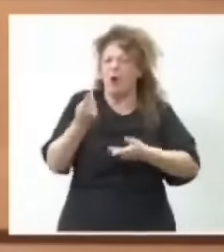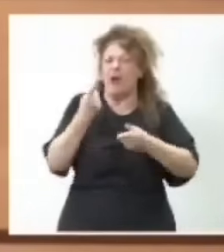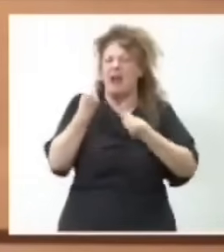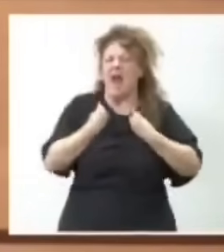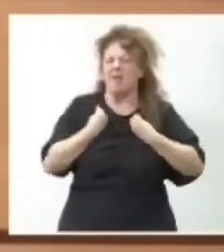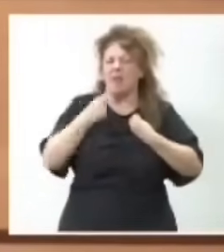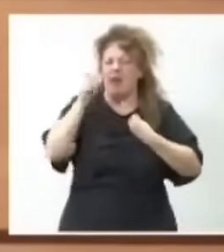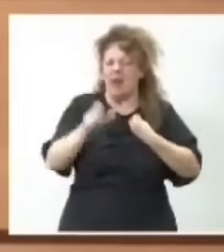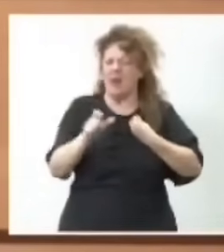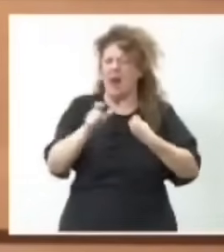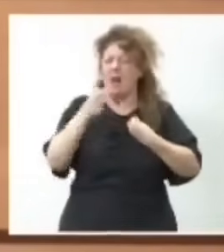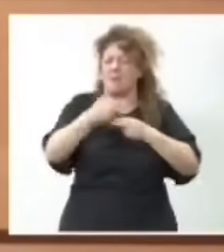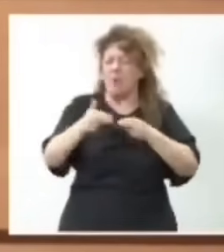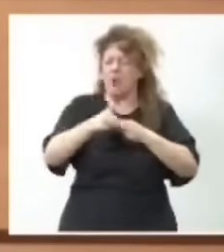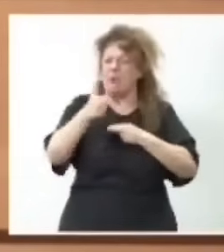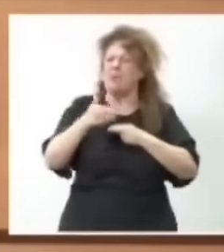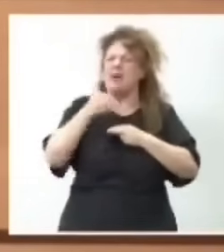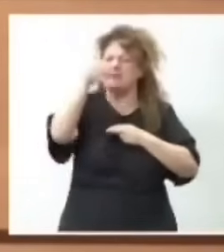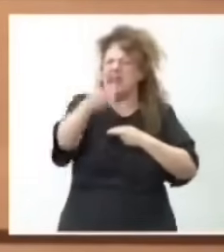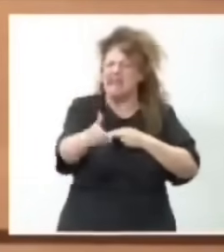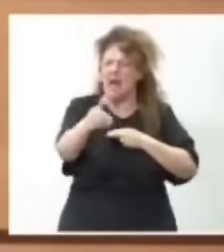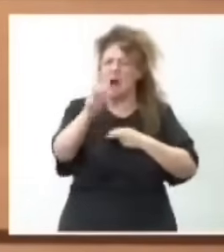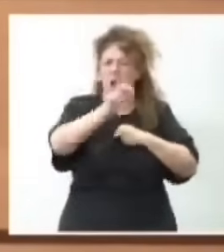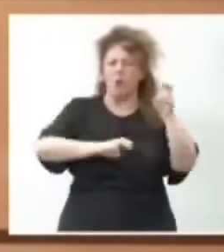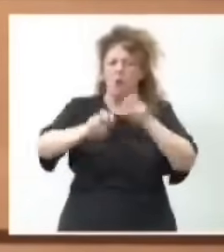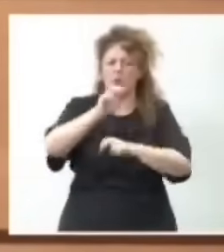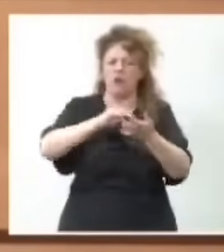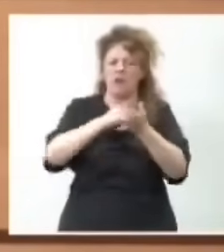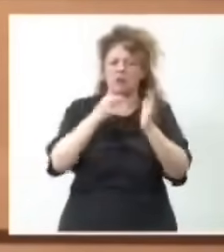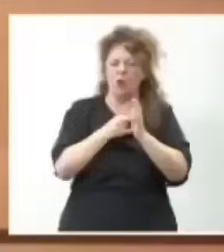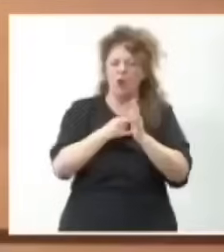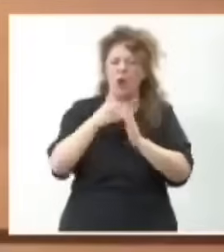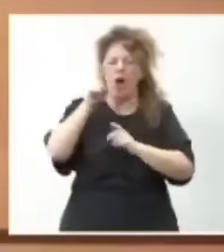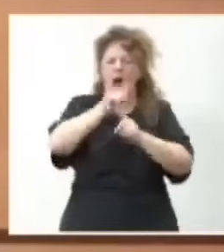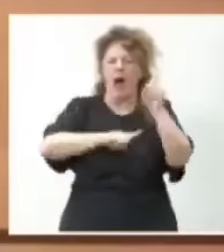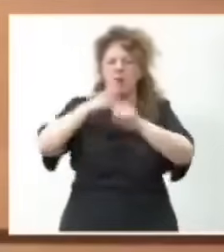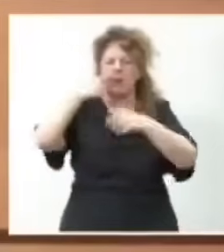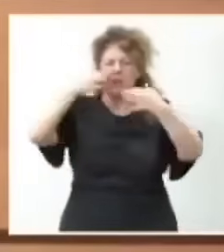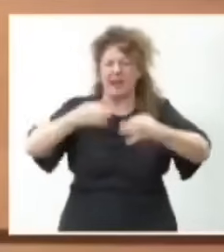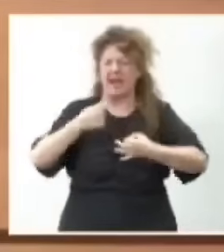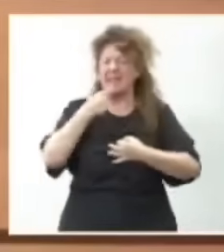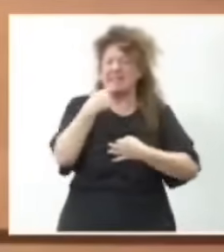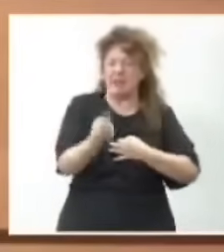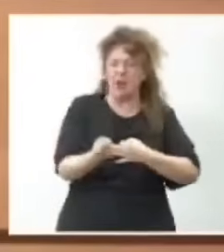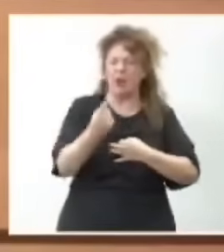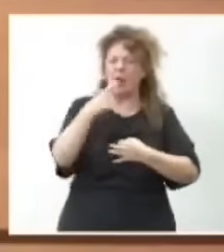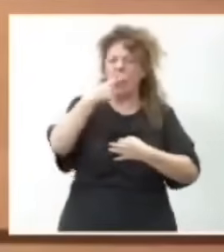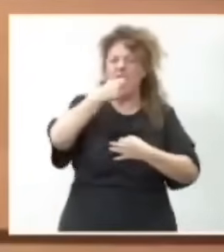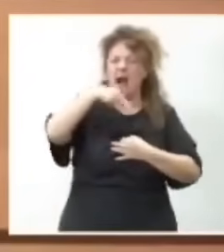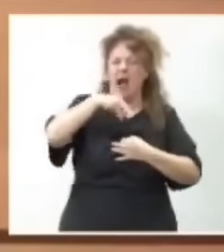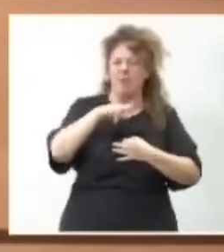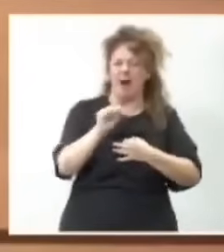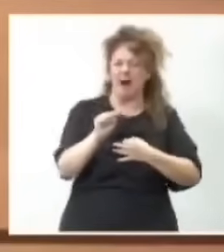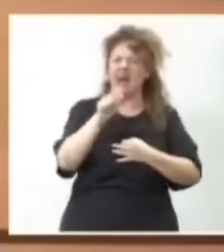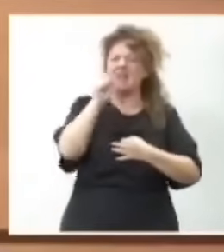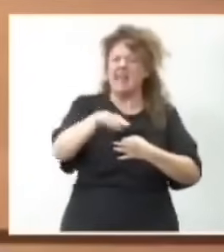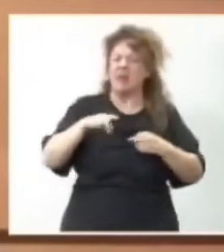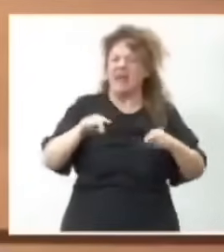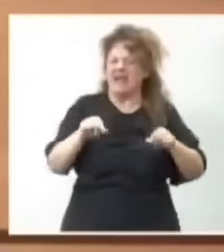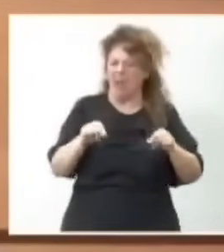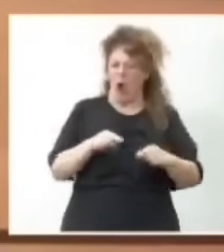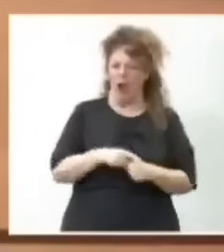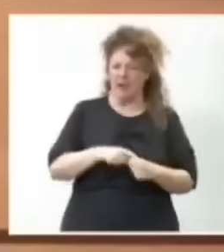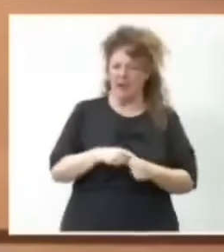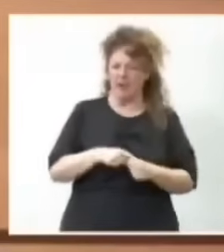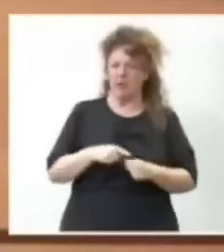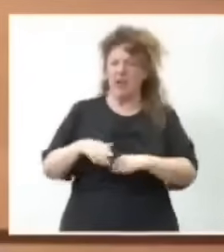política va más allá. Es buscar soluciones reales a problemas reales. Se lo dijo la señora Gamarra, que también es riojana. Ministro,